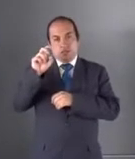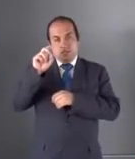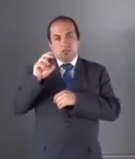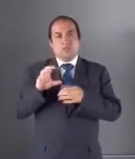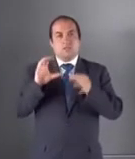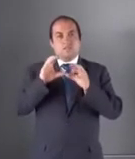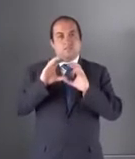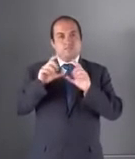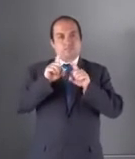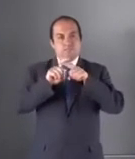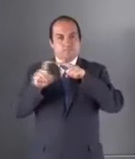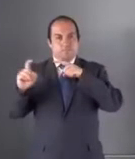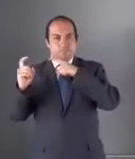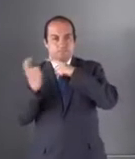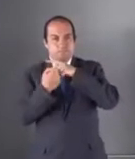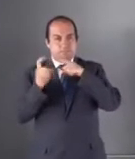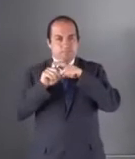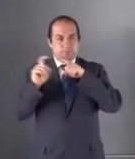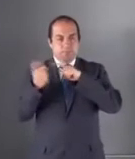Adelante.